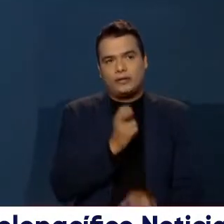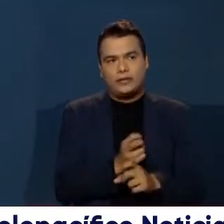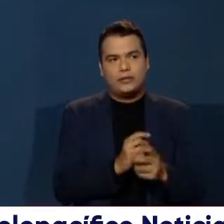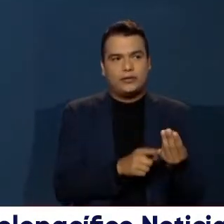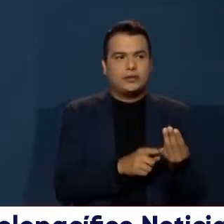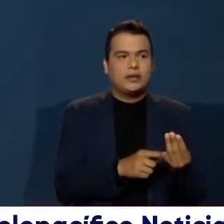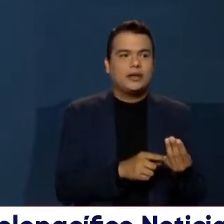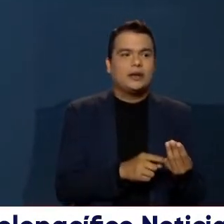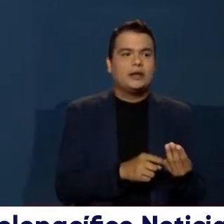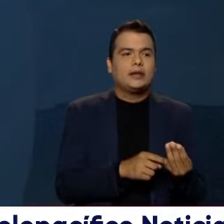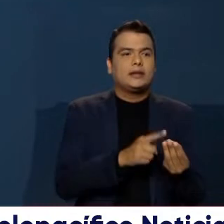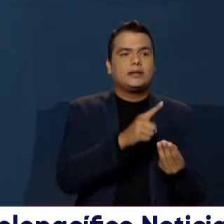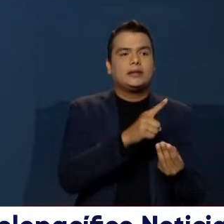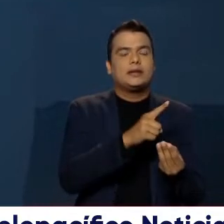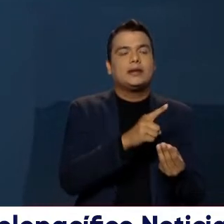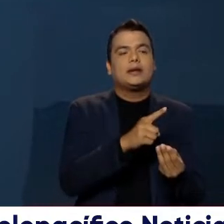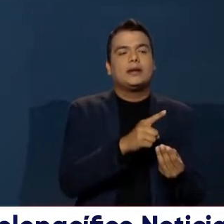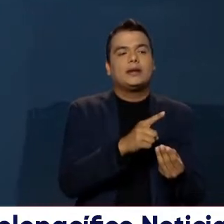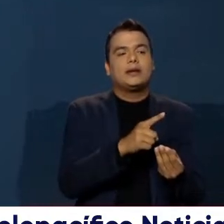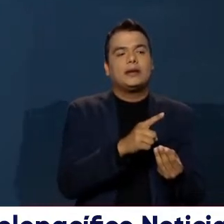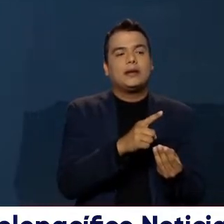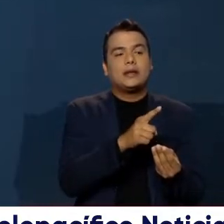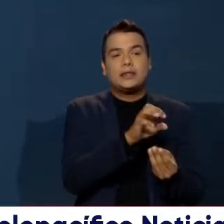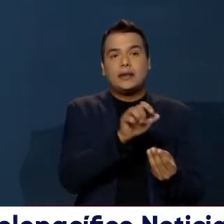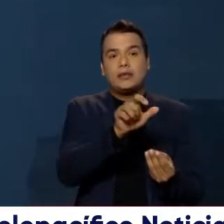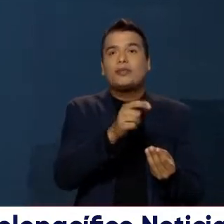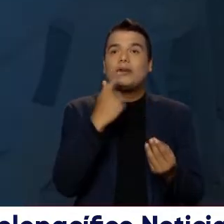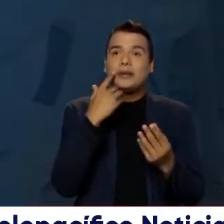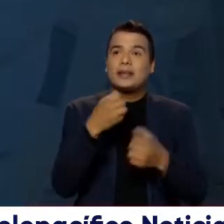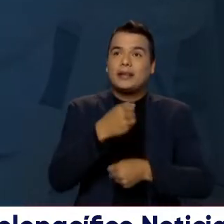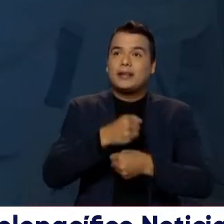llegan a la vinculación laboral.